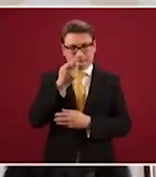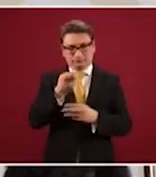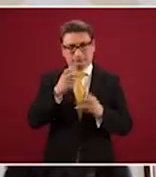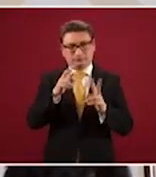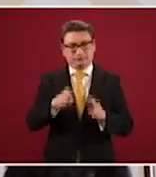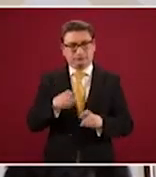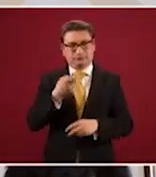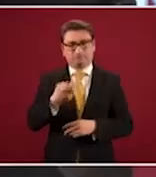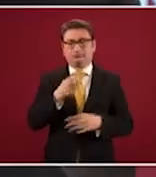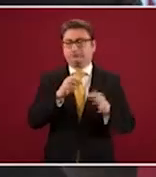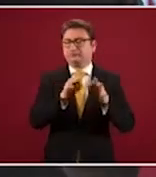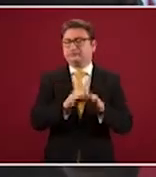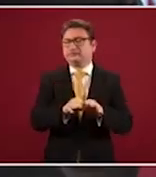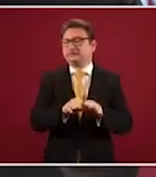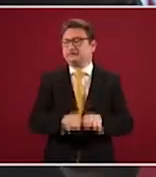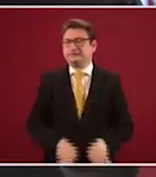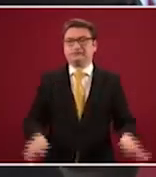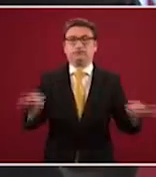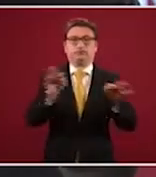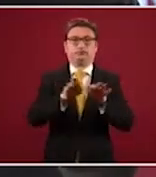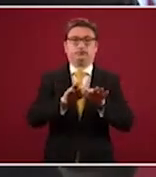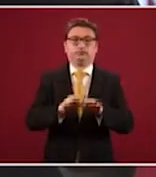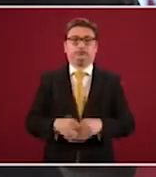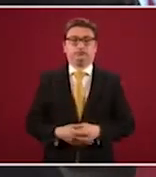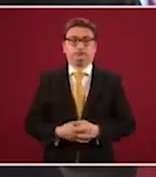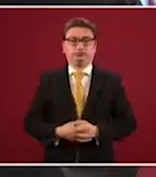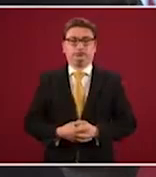materia, es importantísimo.